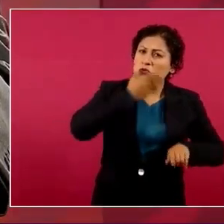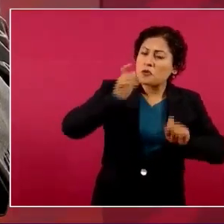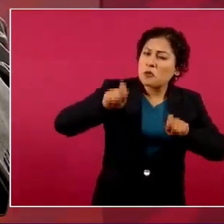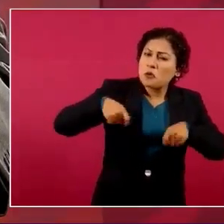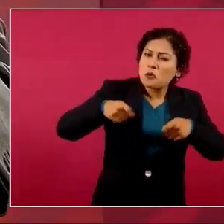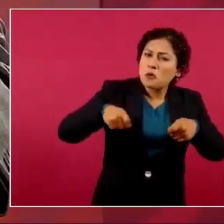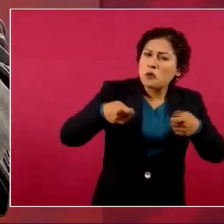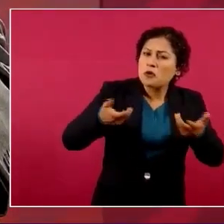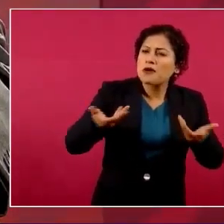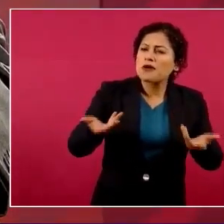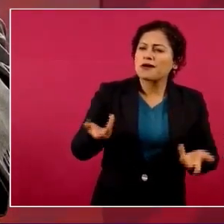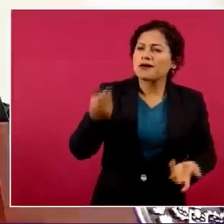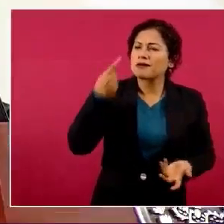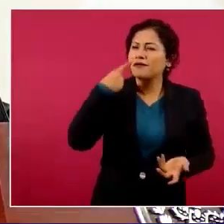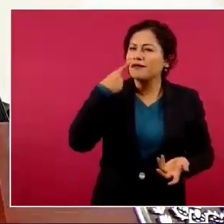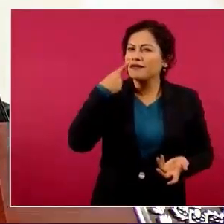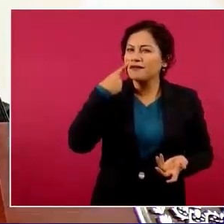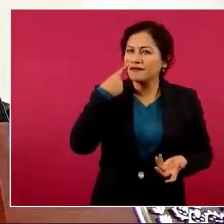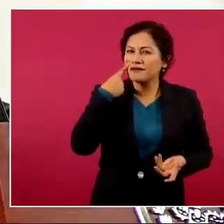manejamos